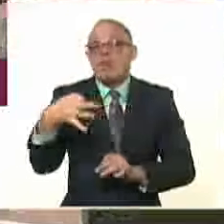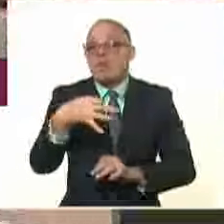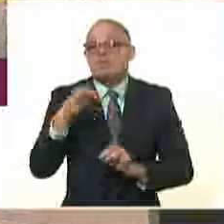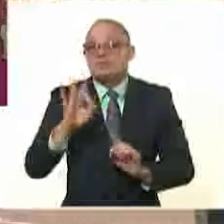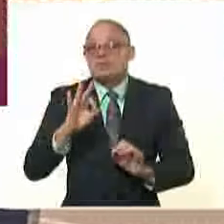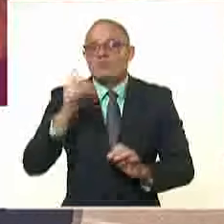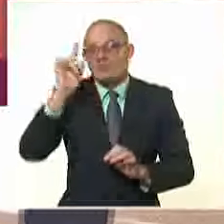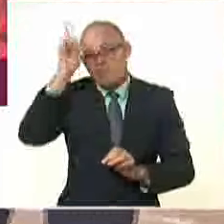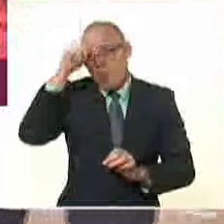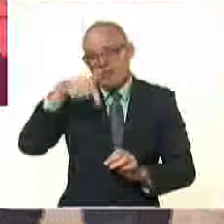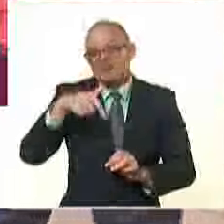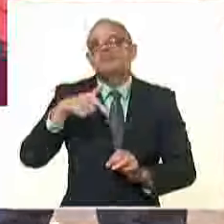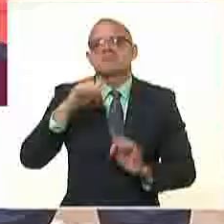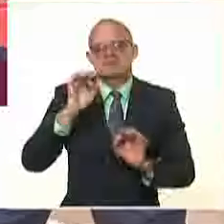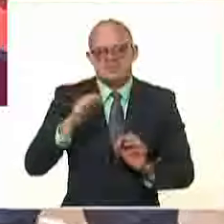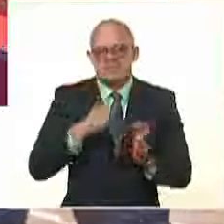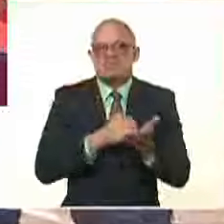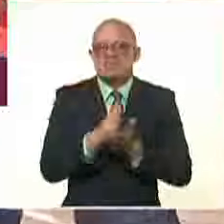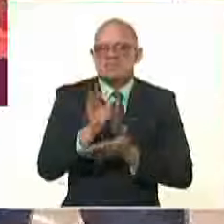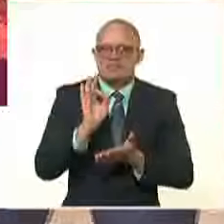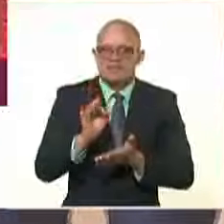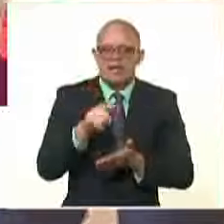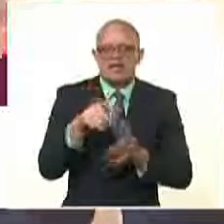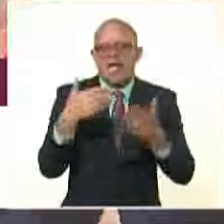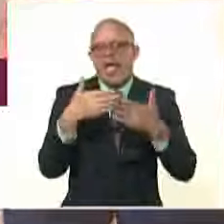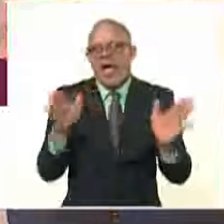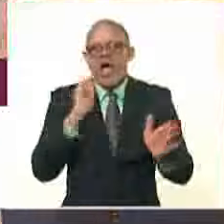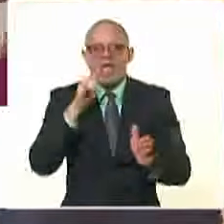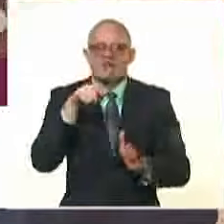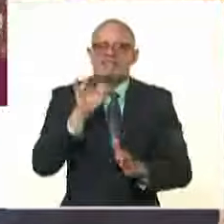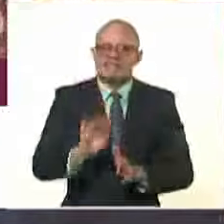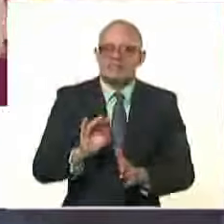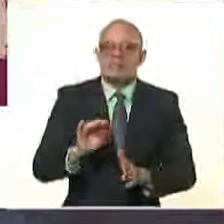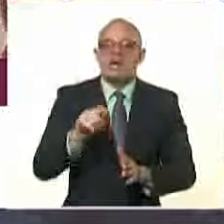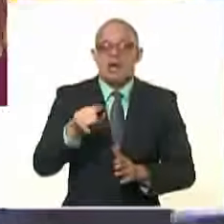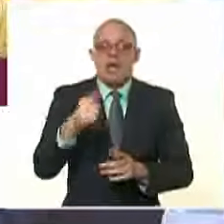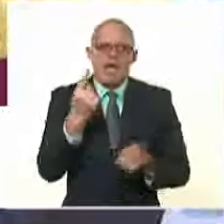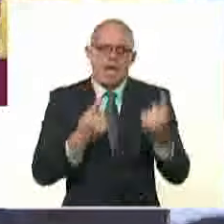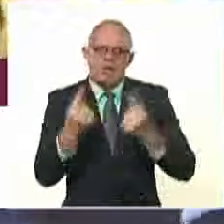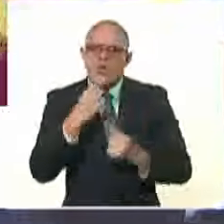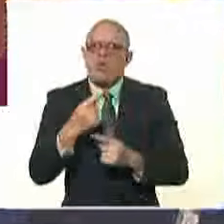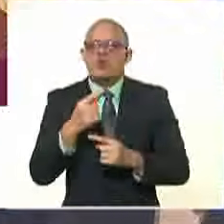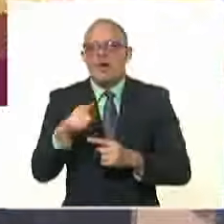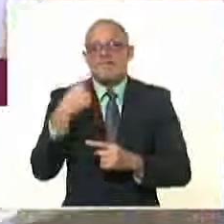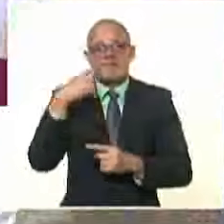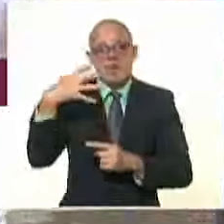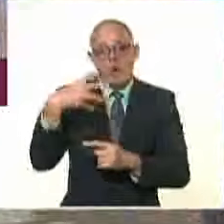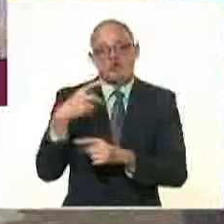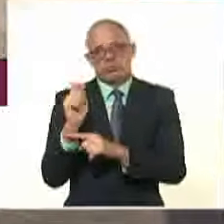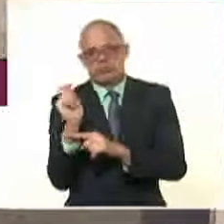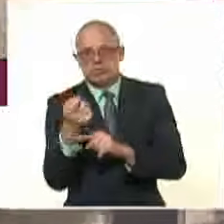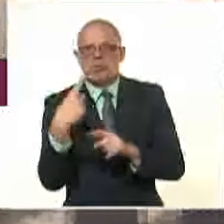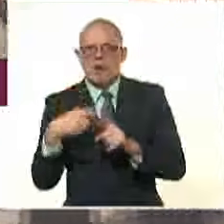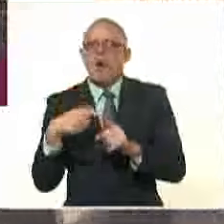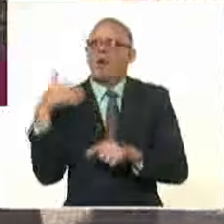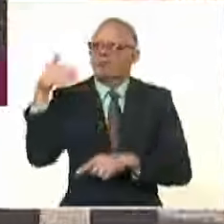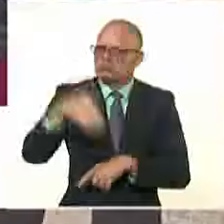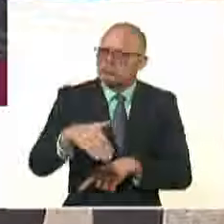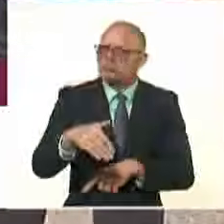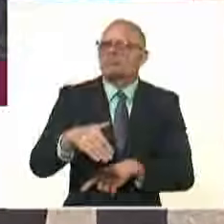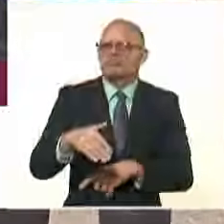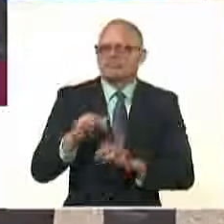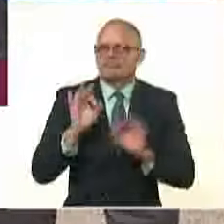Jiguaní. La apertura de la instalación contó con la asistencia de glorias deportivas del territorio, como Félix